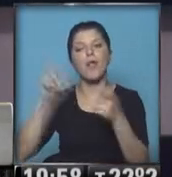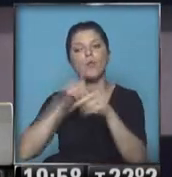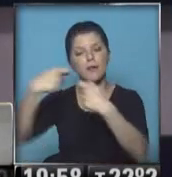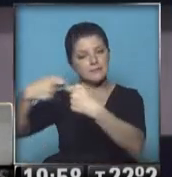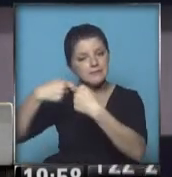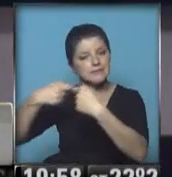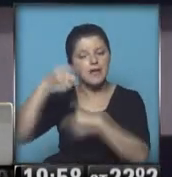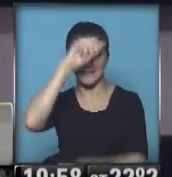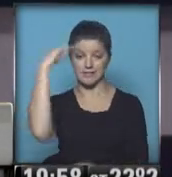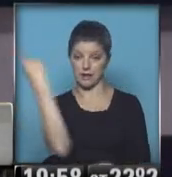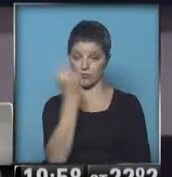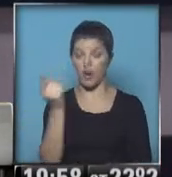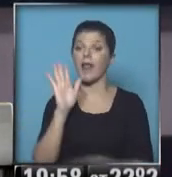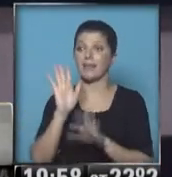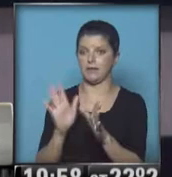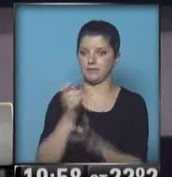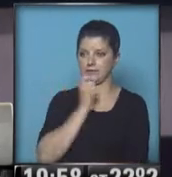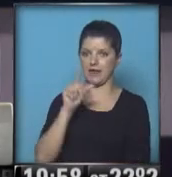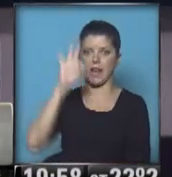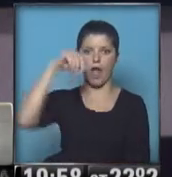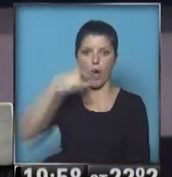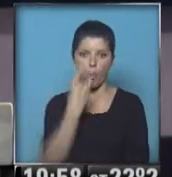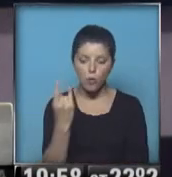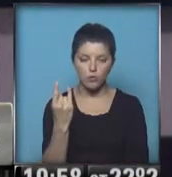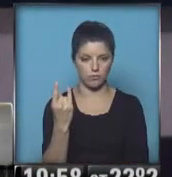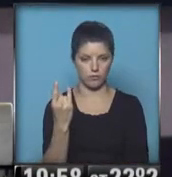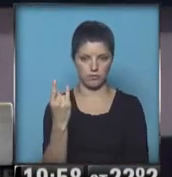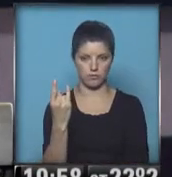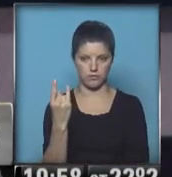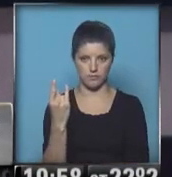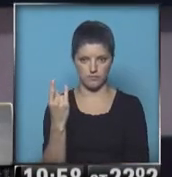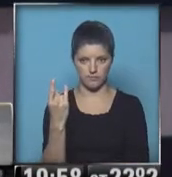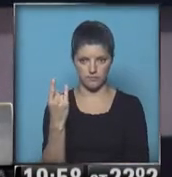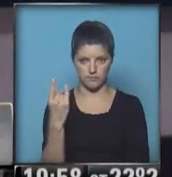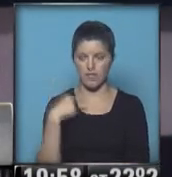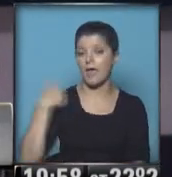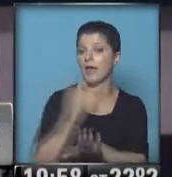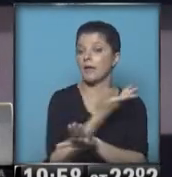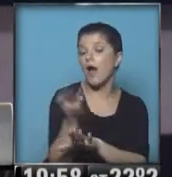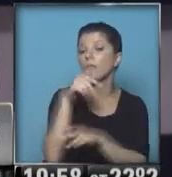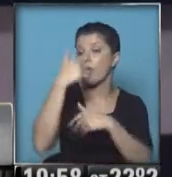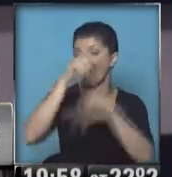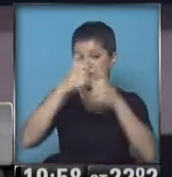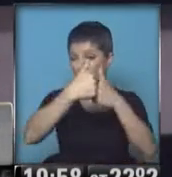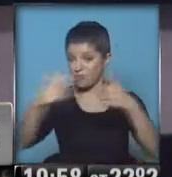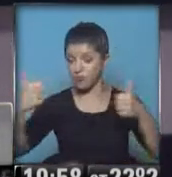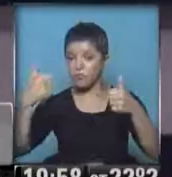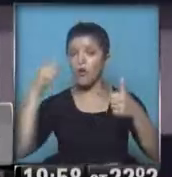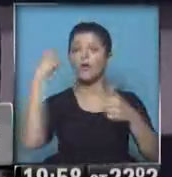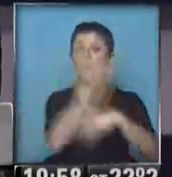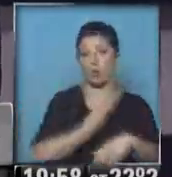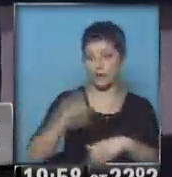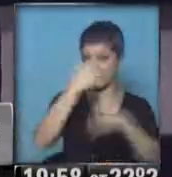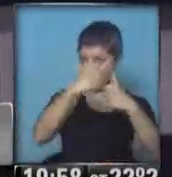Y en este sentido, que Naciones Unidas, de alguna manera, por mayoría de sus componentes, de los gobiernos que le